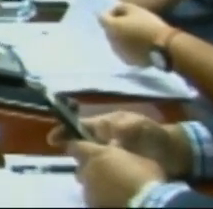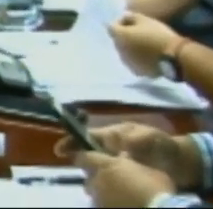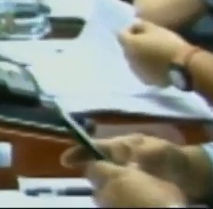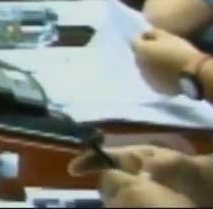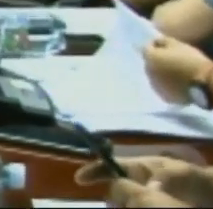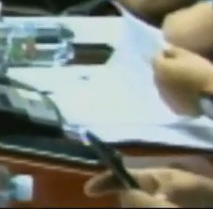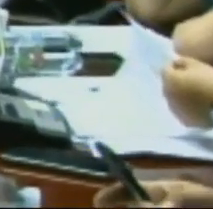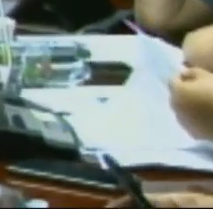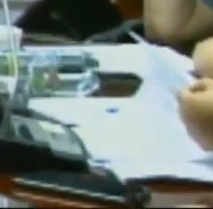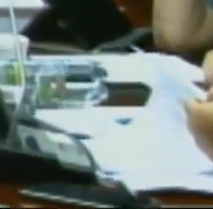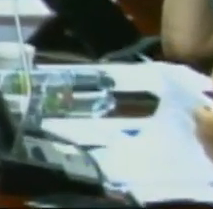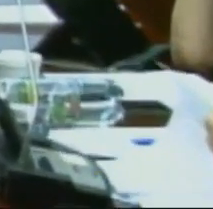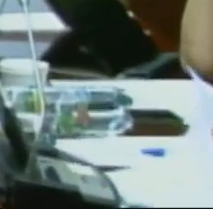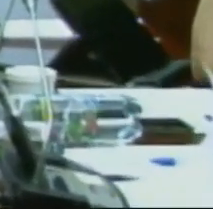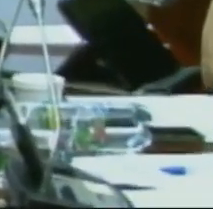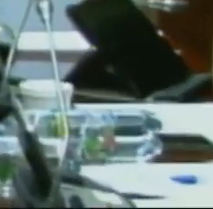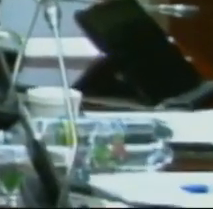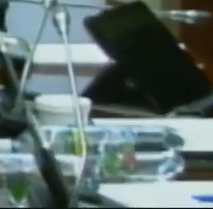de pensiones,